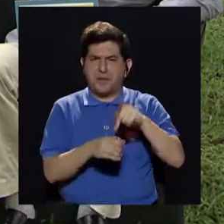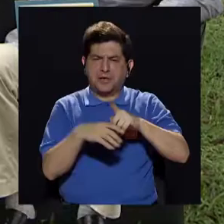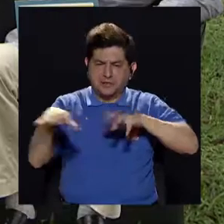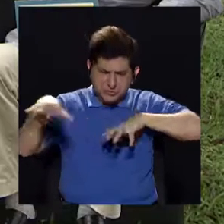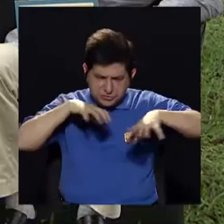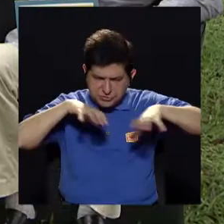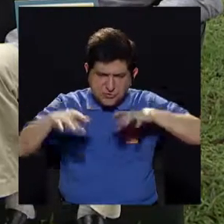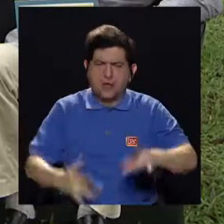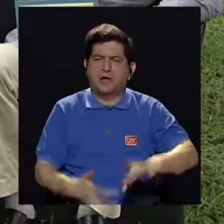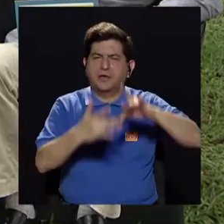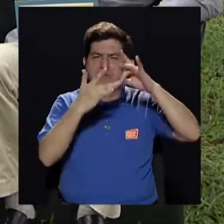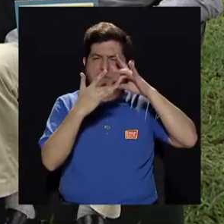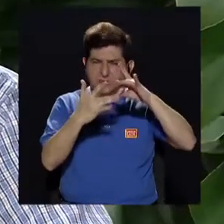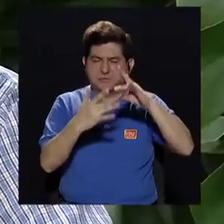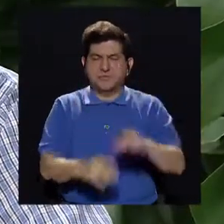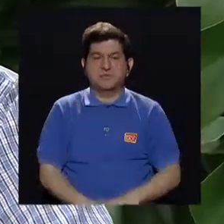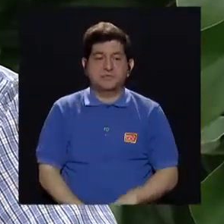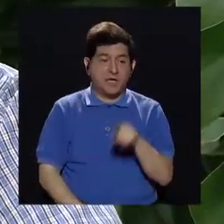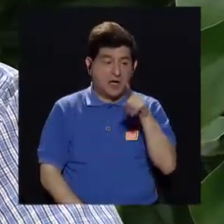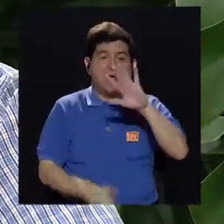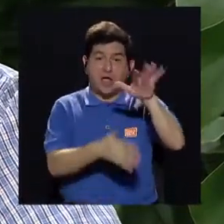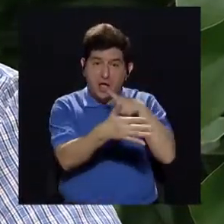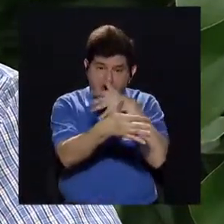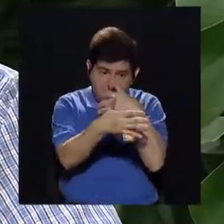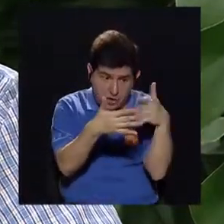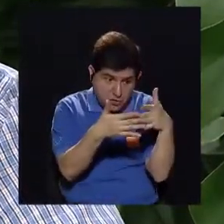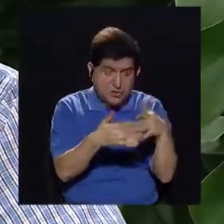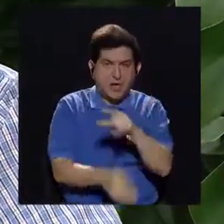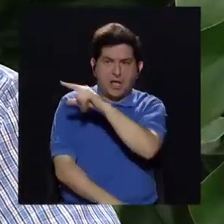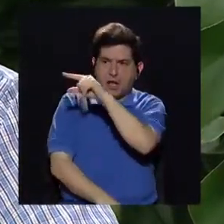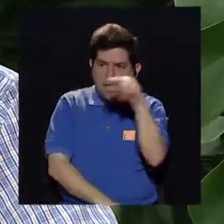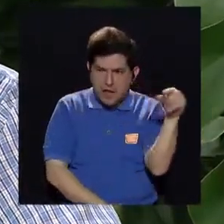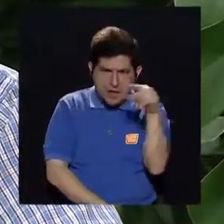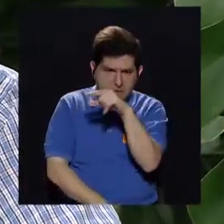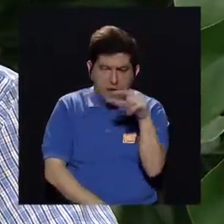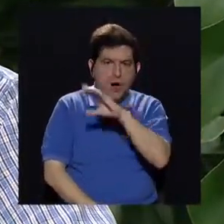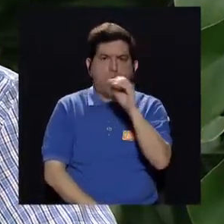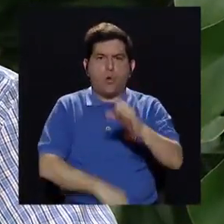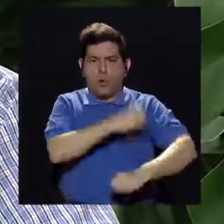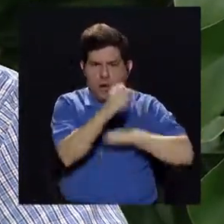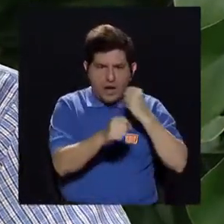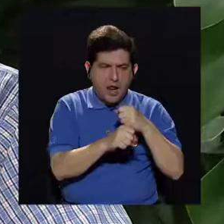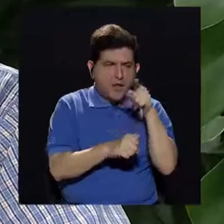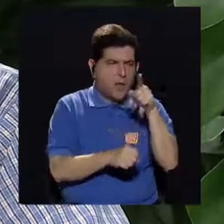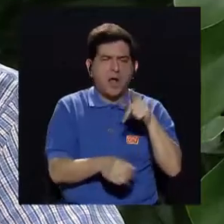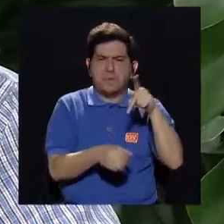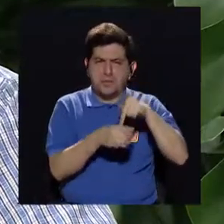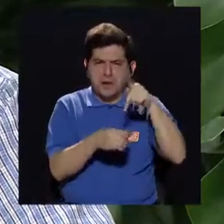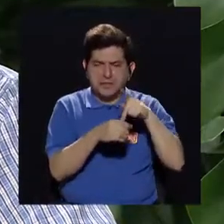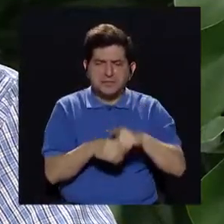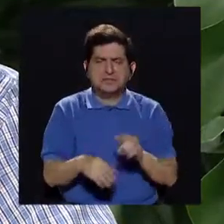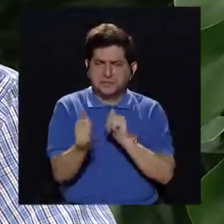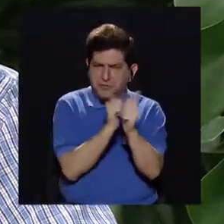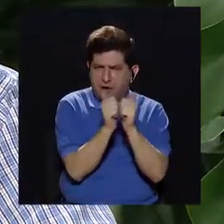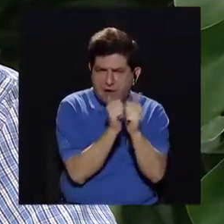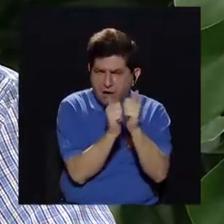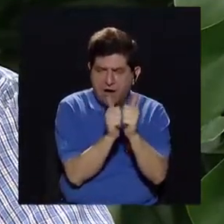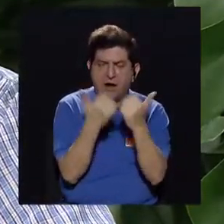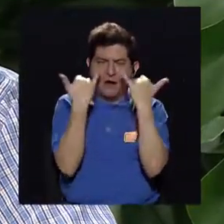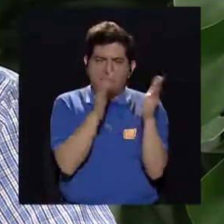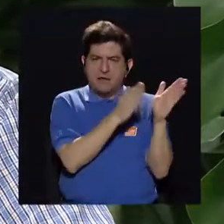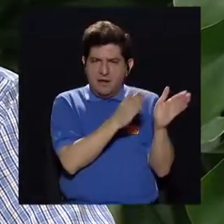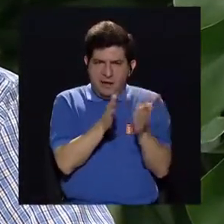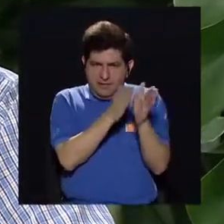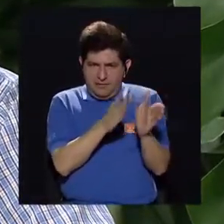participar en algún evento en particular, incluso te hacen una agenda semanal, anual, ¿verdad? Nos vamos a ir a tales competencias. Además, ya ellos sí se